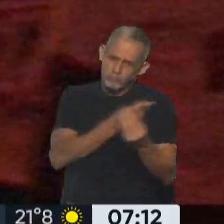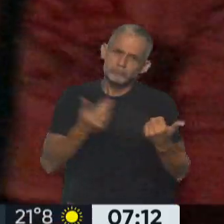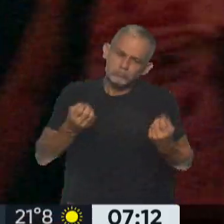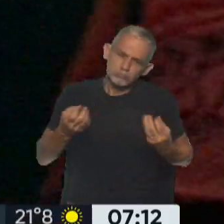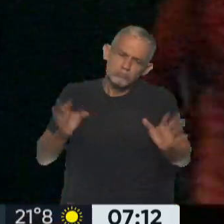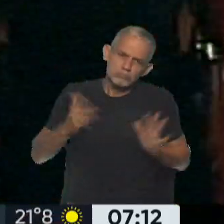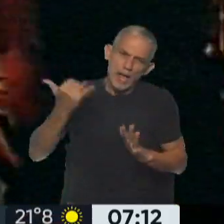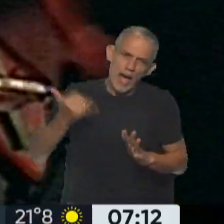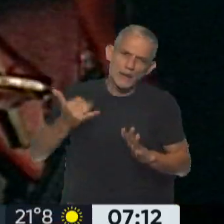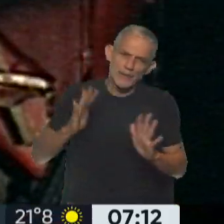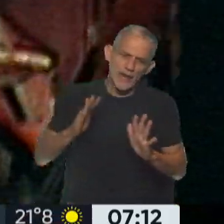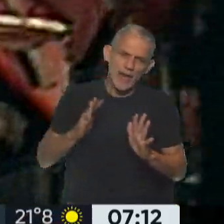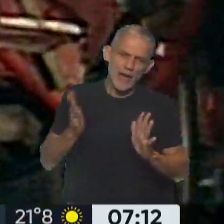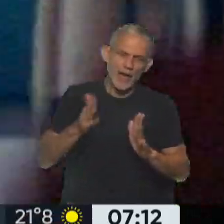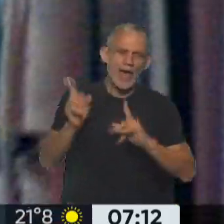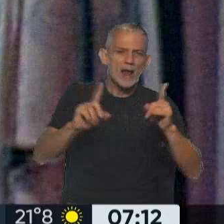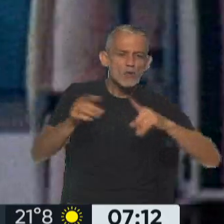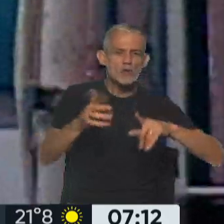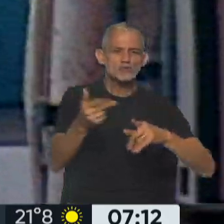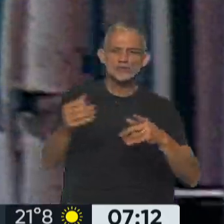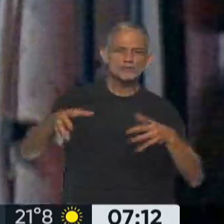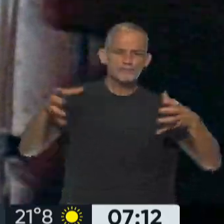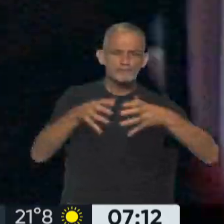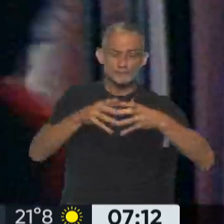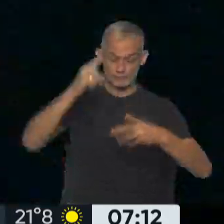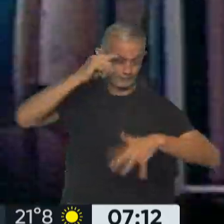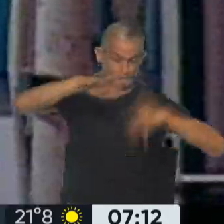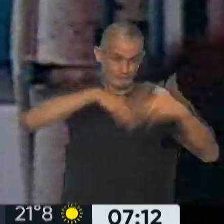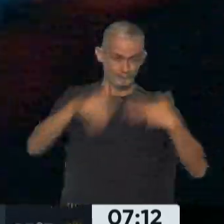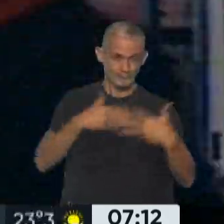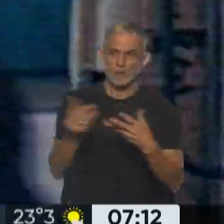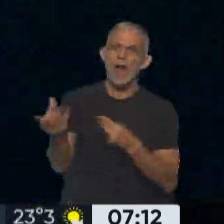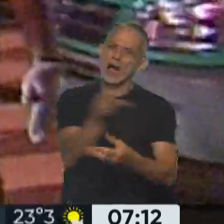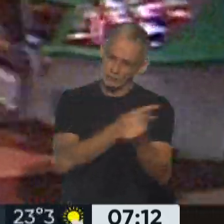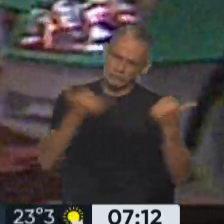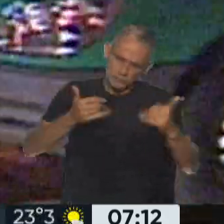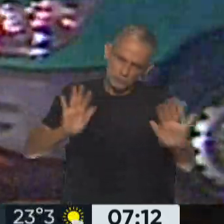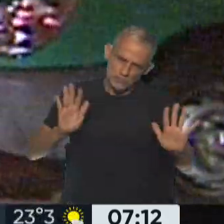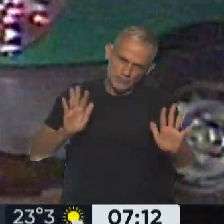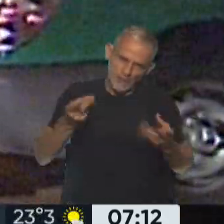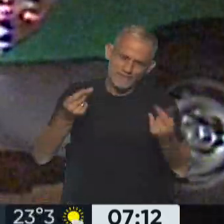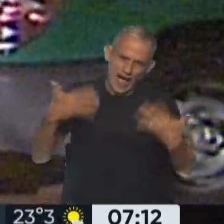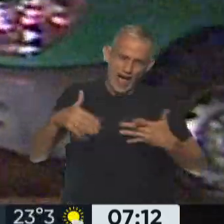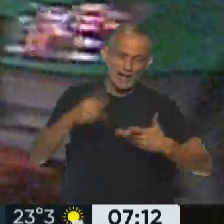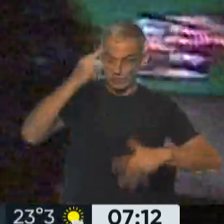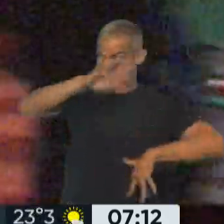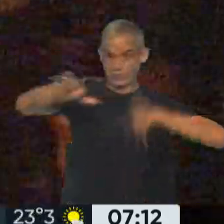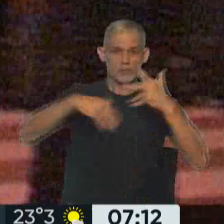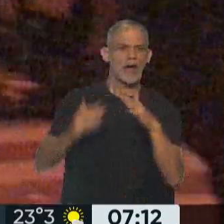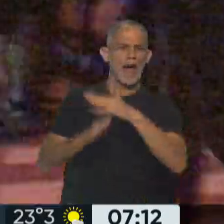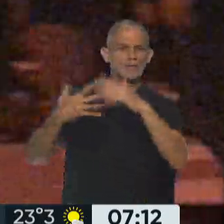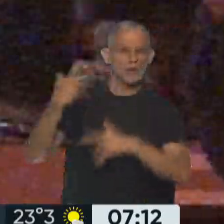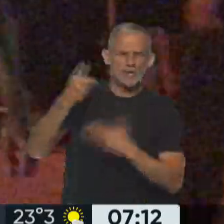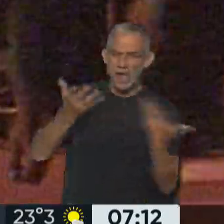vio entre tanto caos y entre toda la locura que se vio, también es importante destacar, entre el descontrol de las